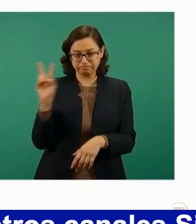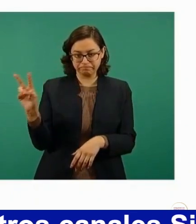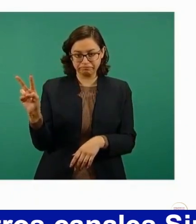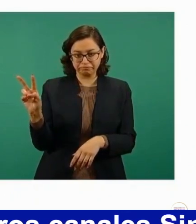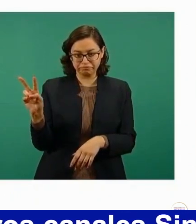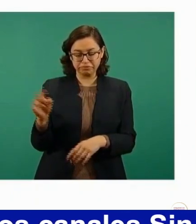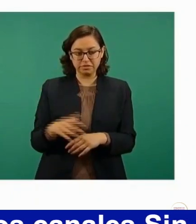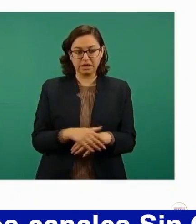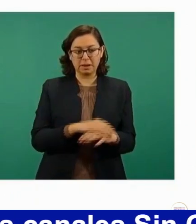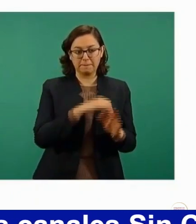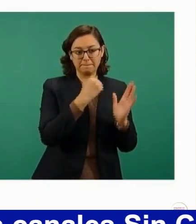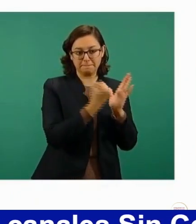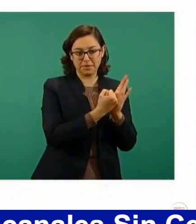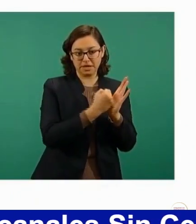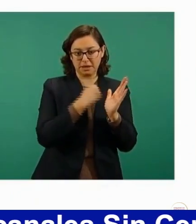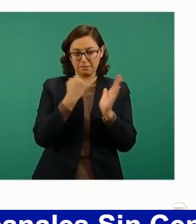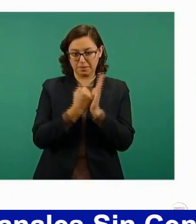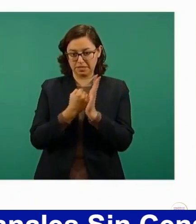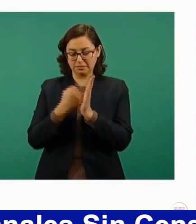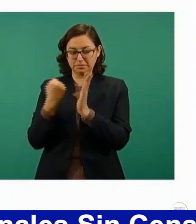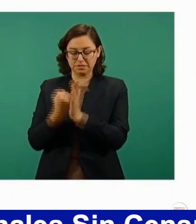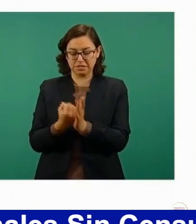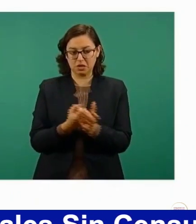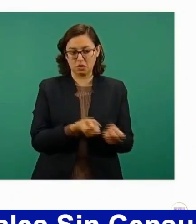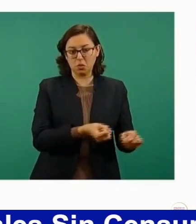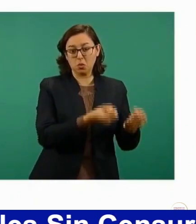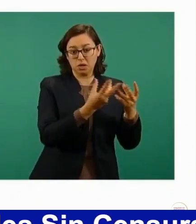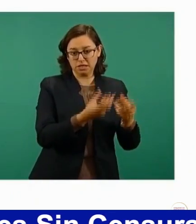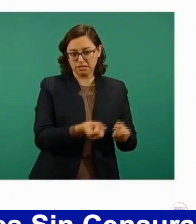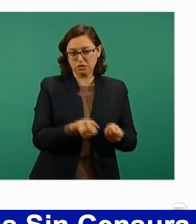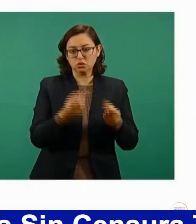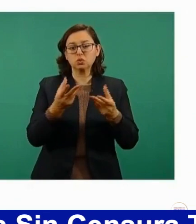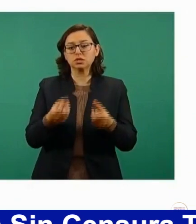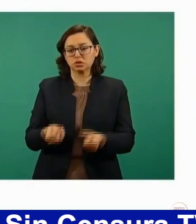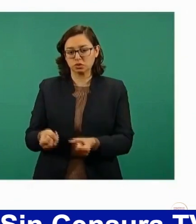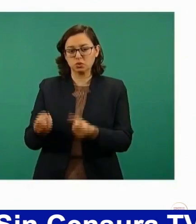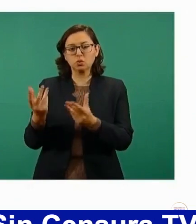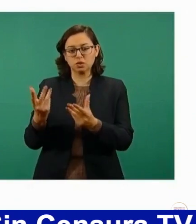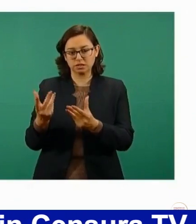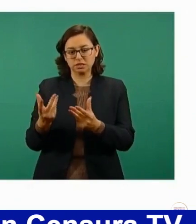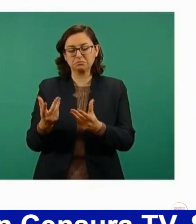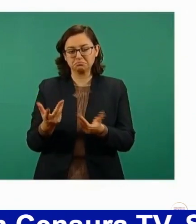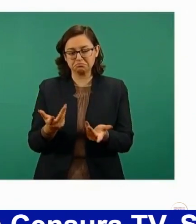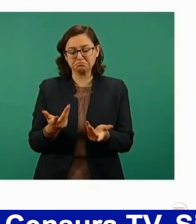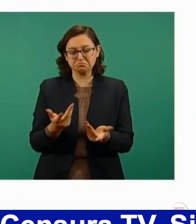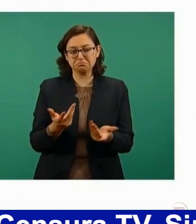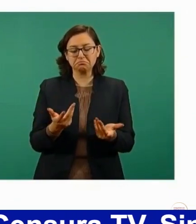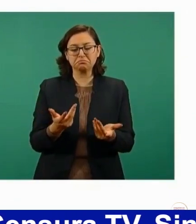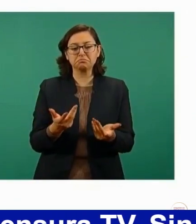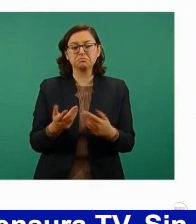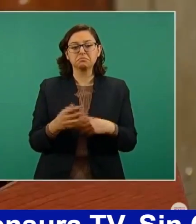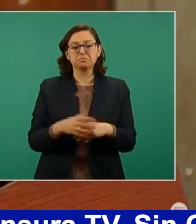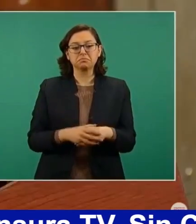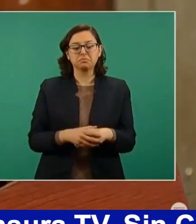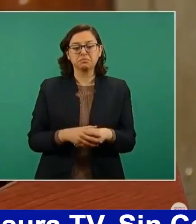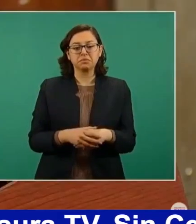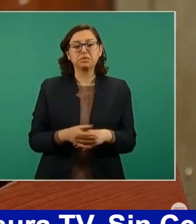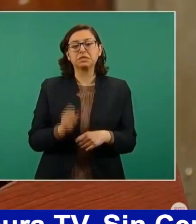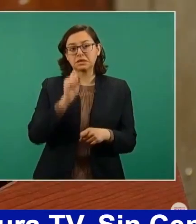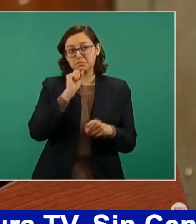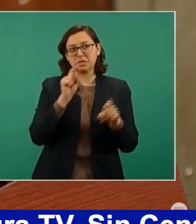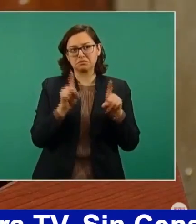las casas farmacéuticas, y desde luego todavía tenemos novedades al respecto. Tenemos en